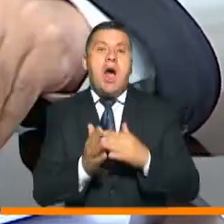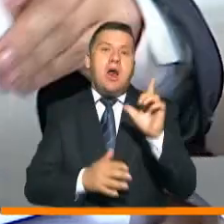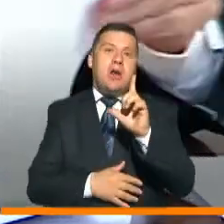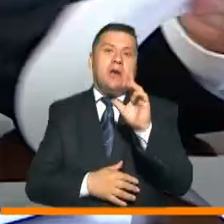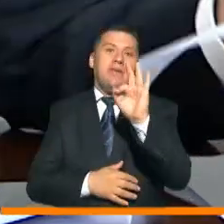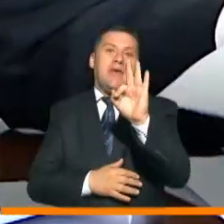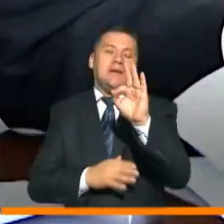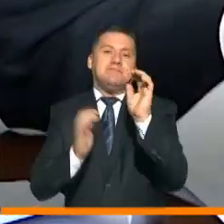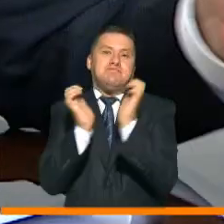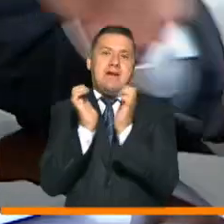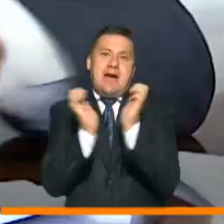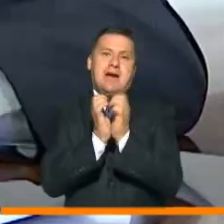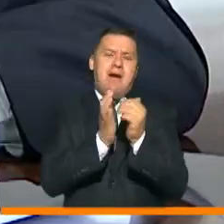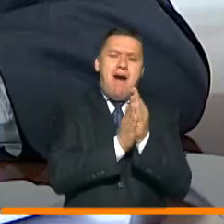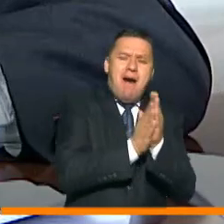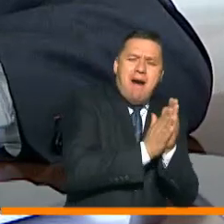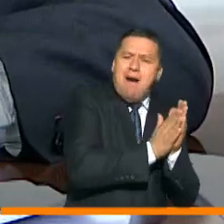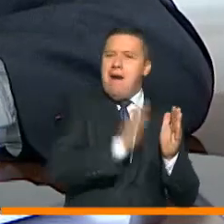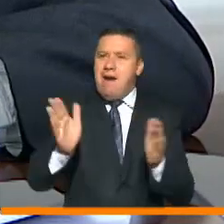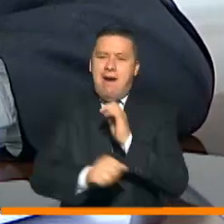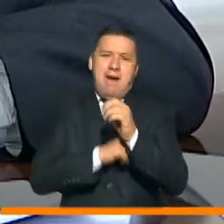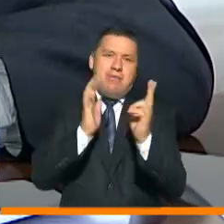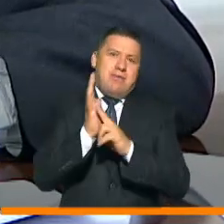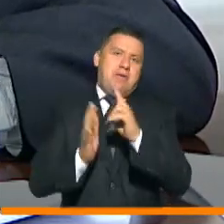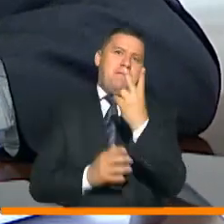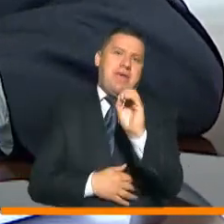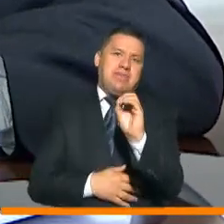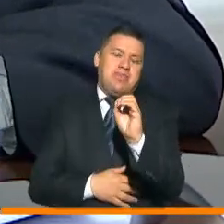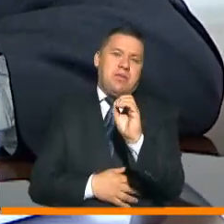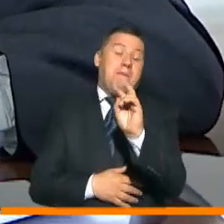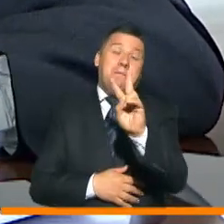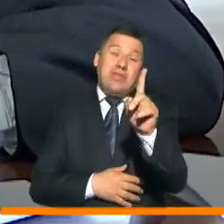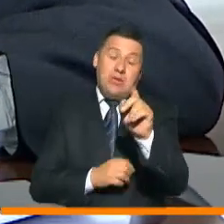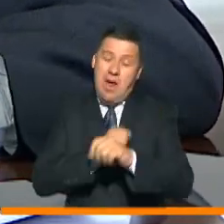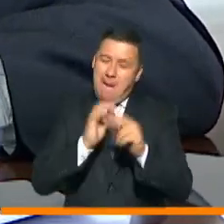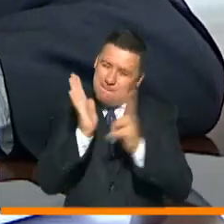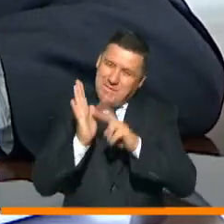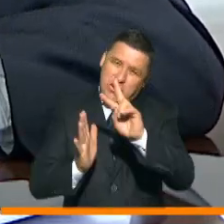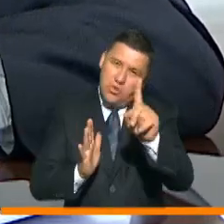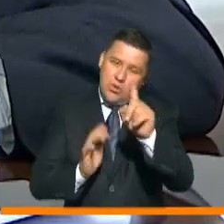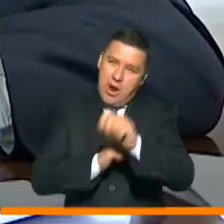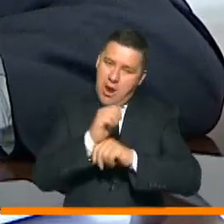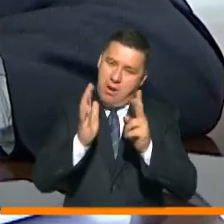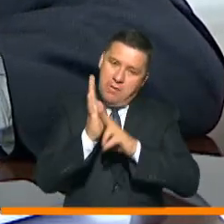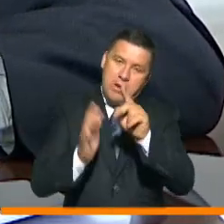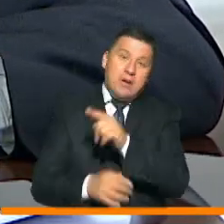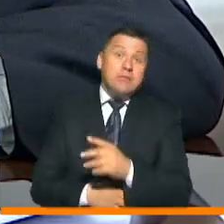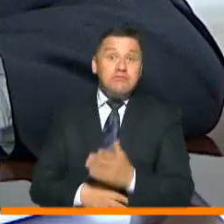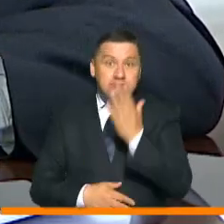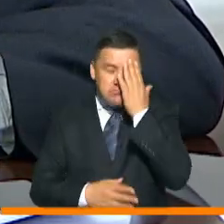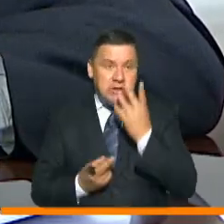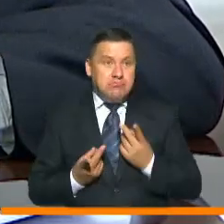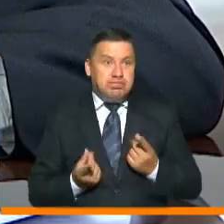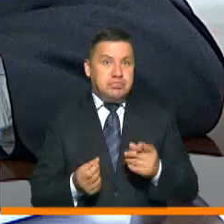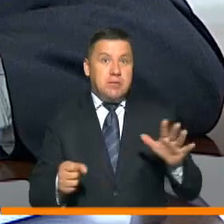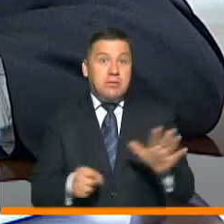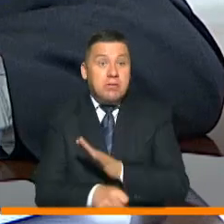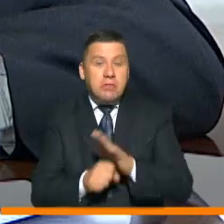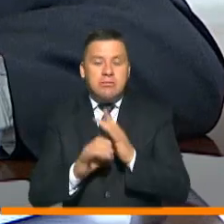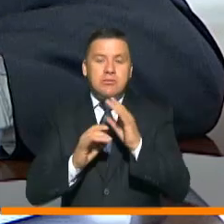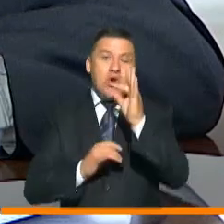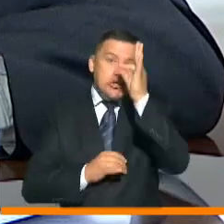lunes 3 de mayo de 2021. Y es importante recordar que cuando la velocidad de